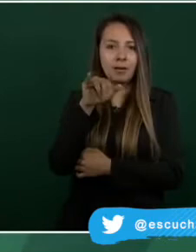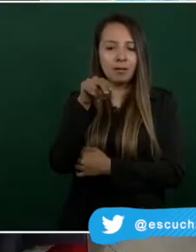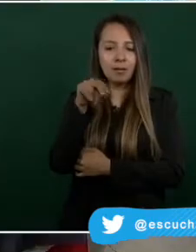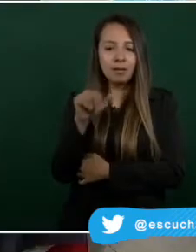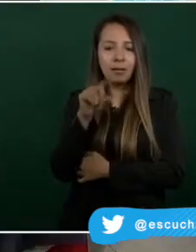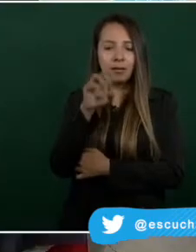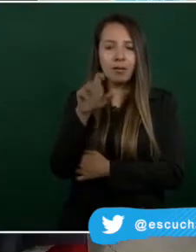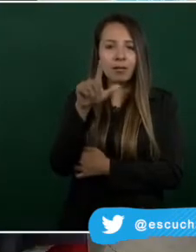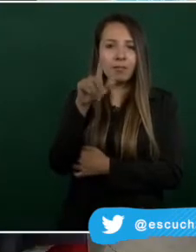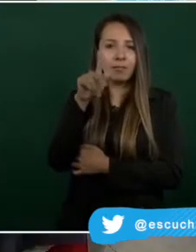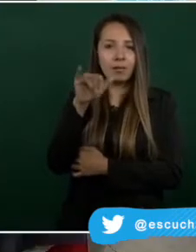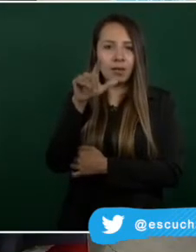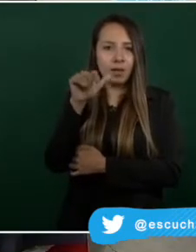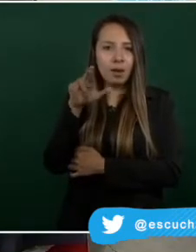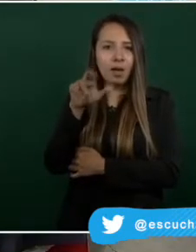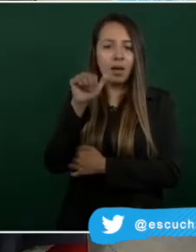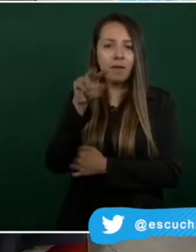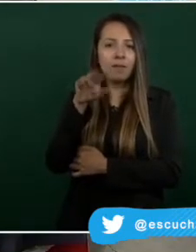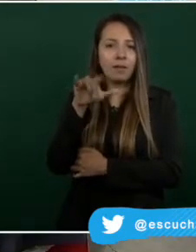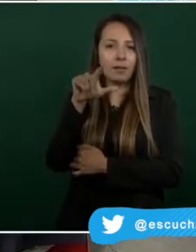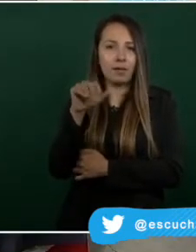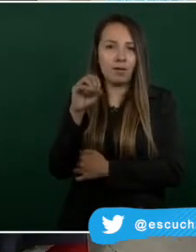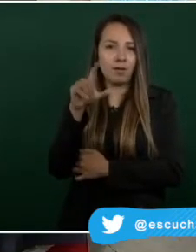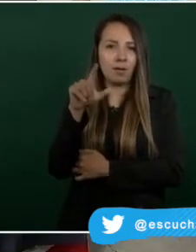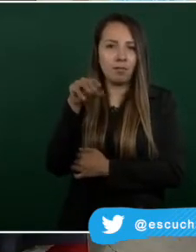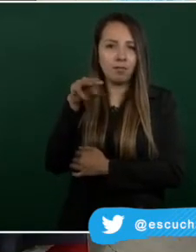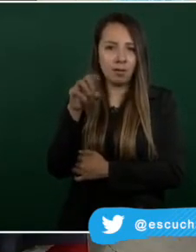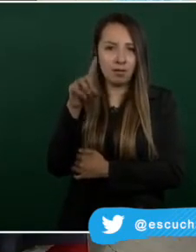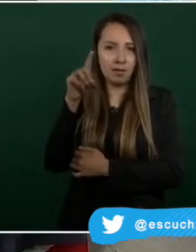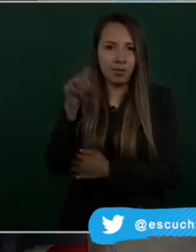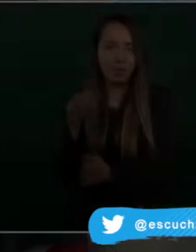estas lamentables acciones no se repitan en México.